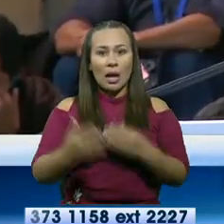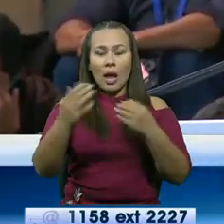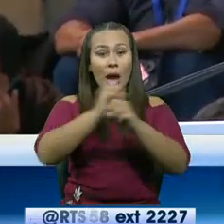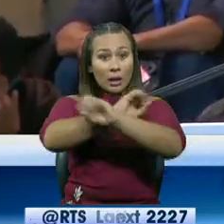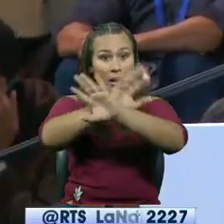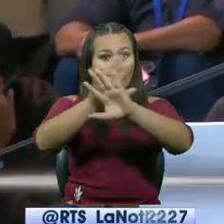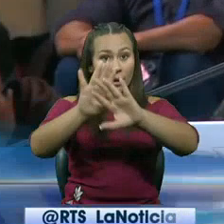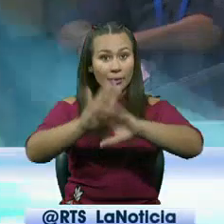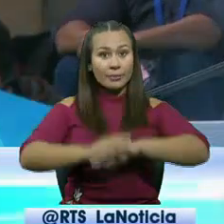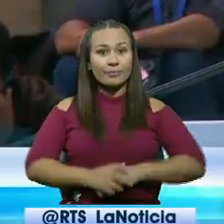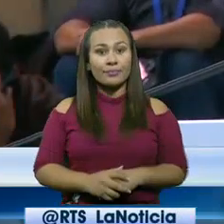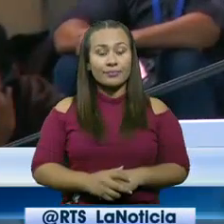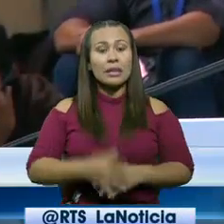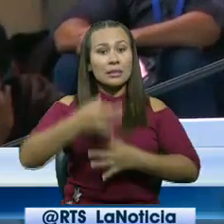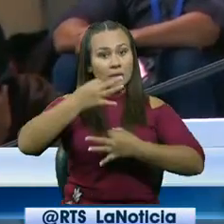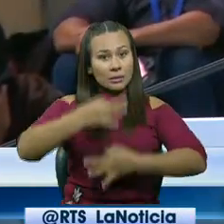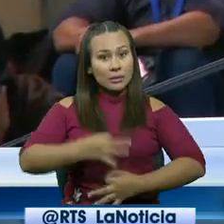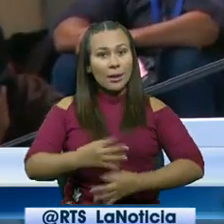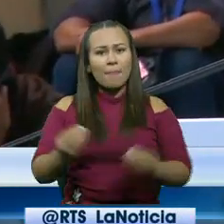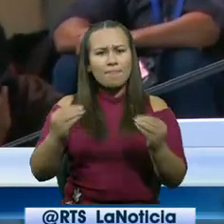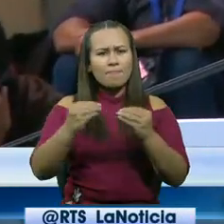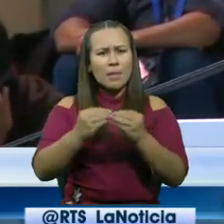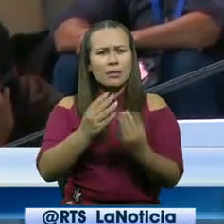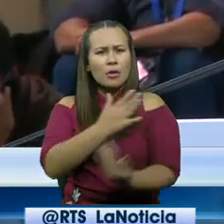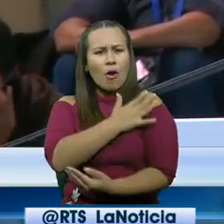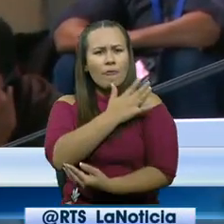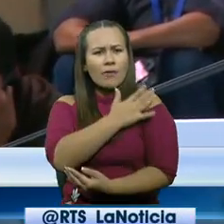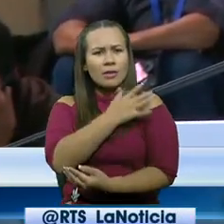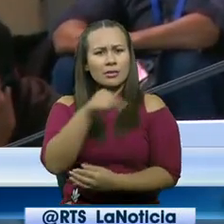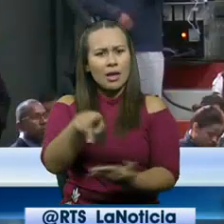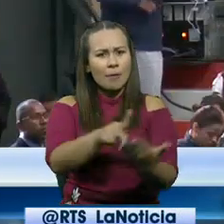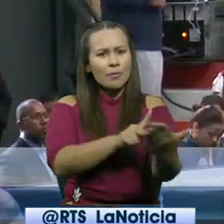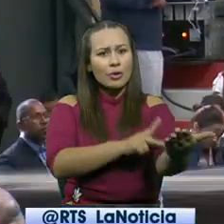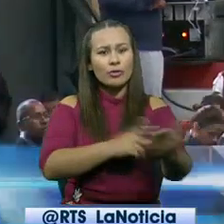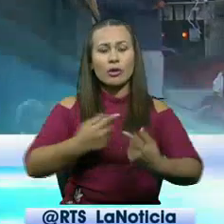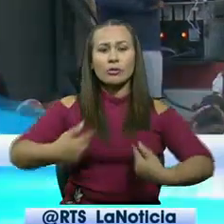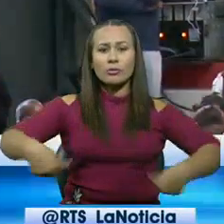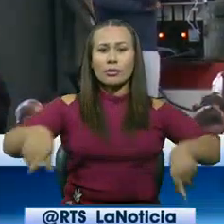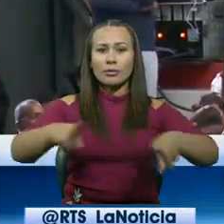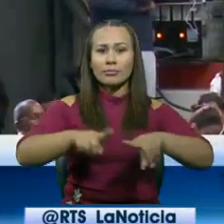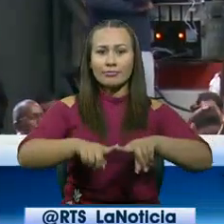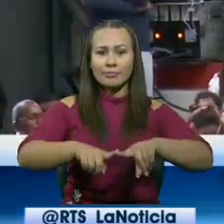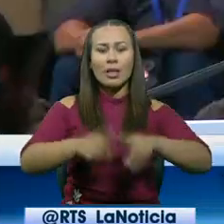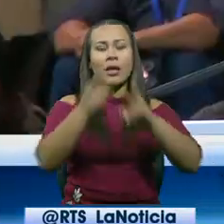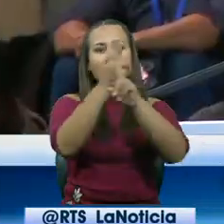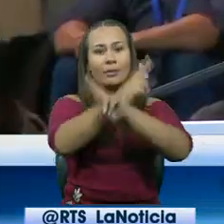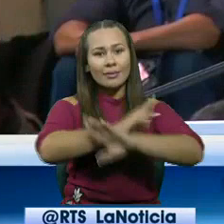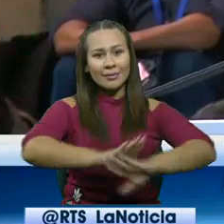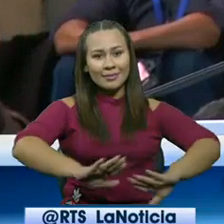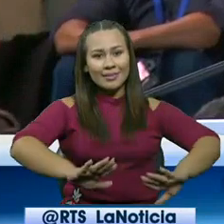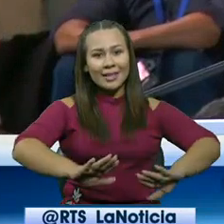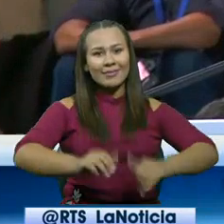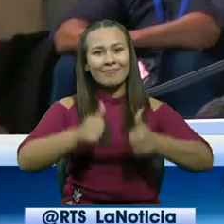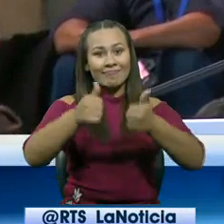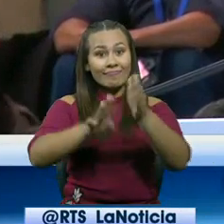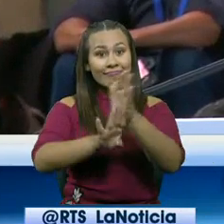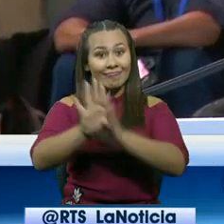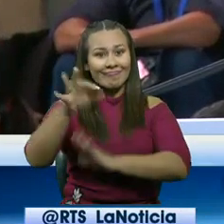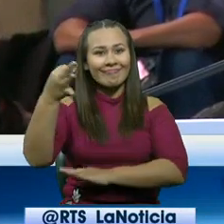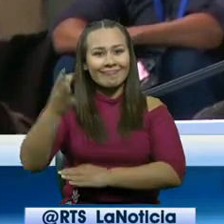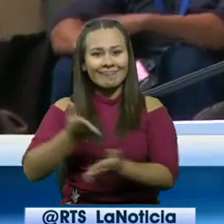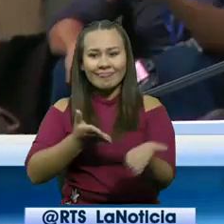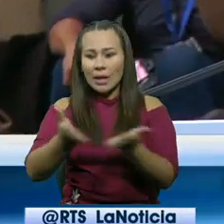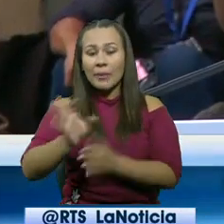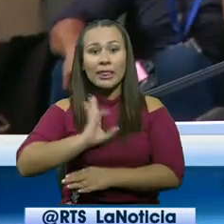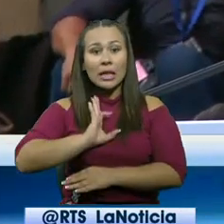transparencia, garantizar mayor confianza en un proyecto complejo y, para terminar, eficiencia en la